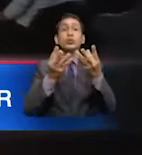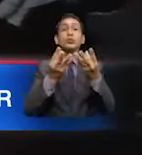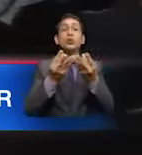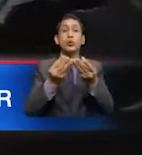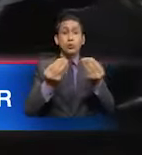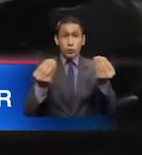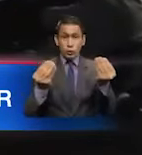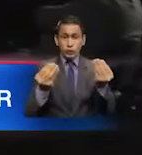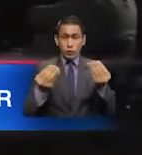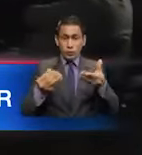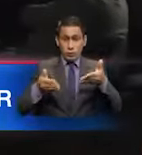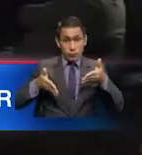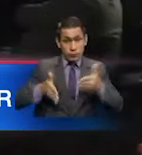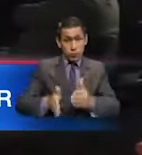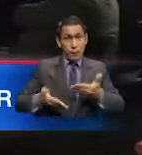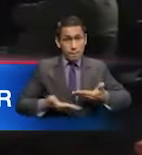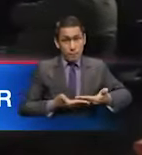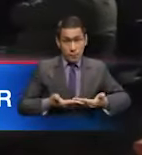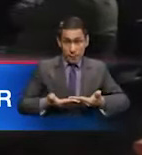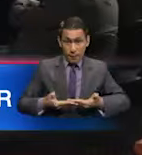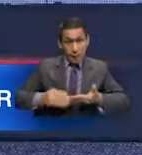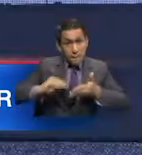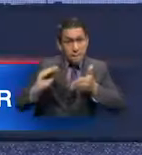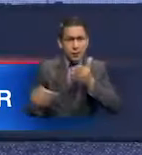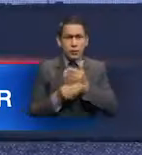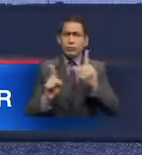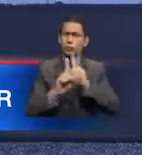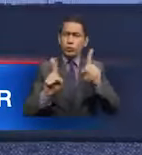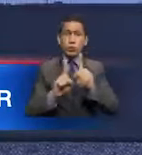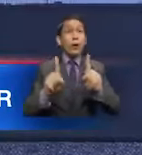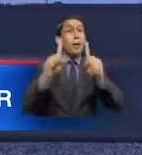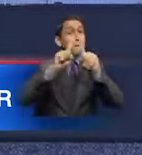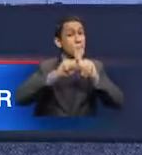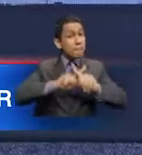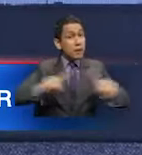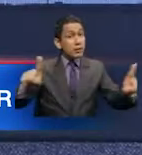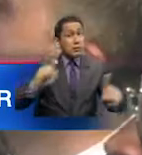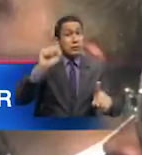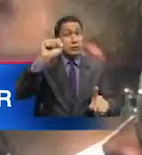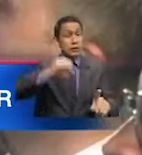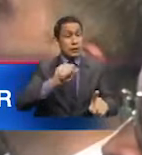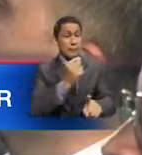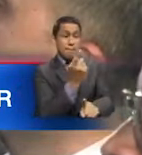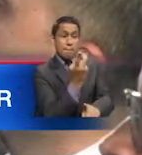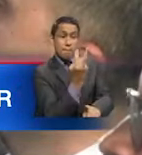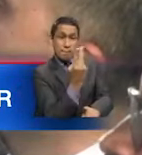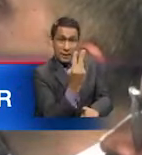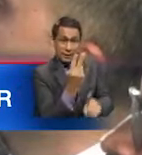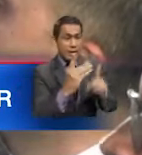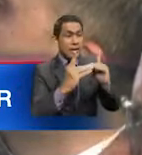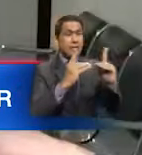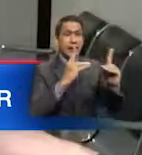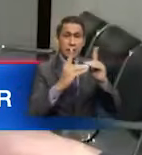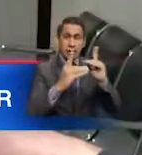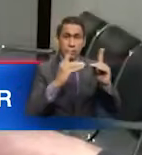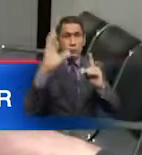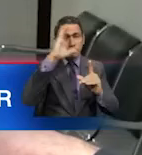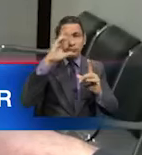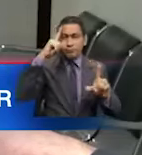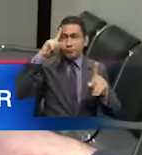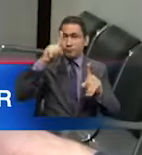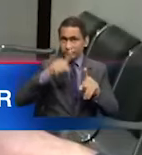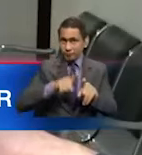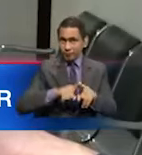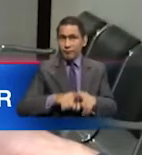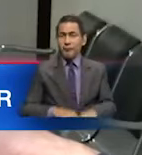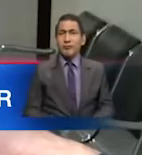nuevas generaciones eviten embarazos en etapa escolar y que tengan el respaldo de sus parejas y de reformas gubernamentales. Pero también